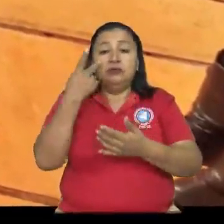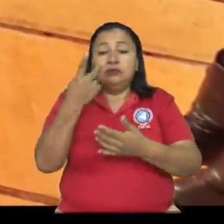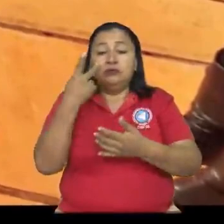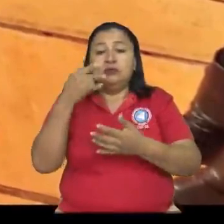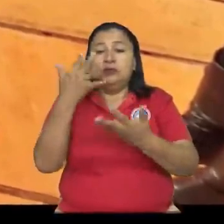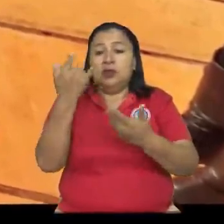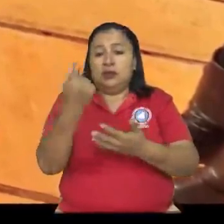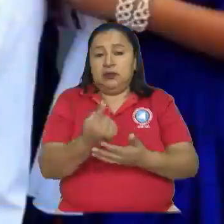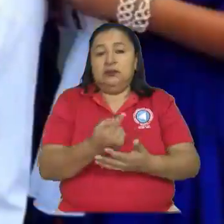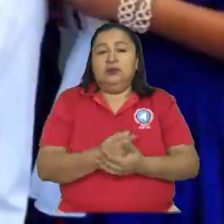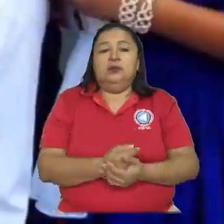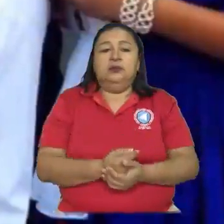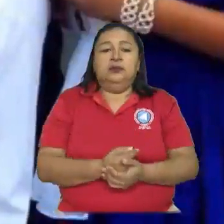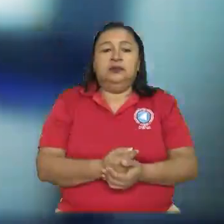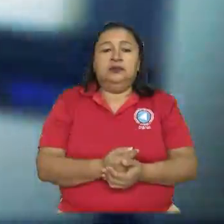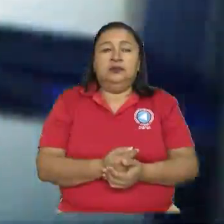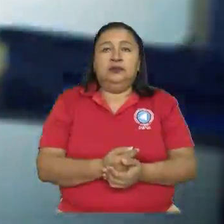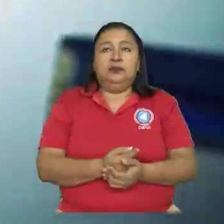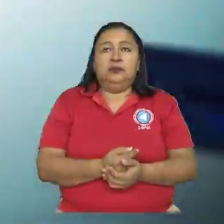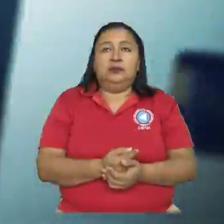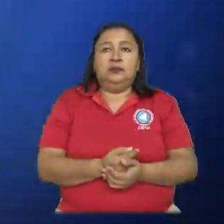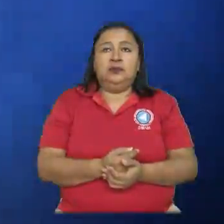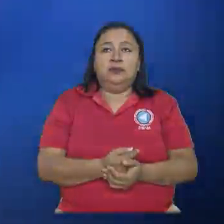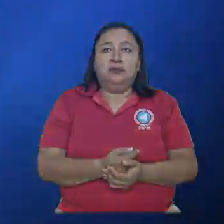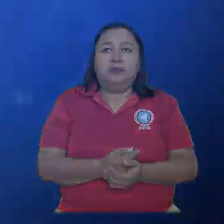y ya volvemos.